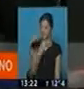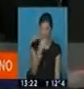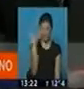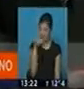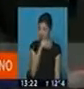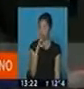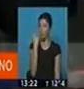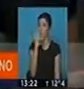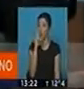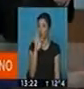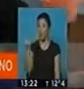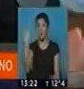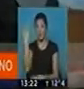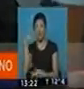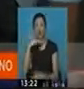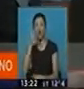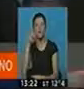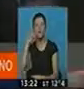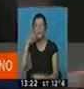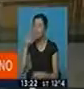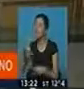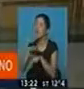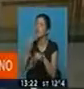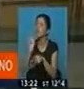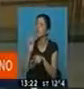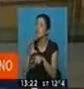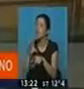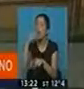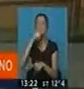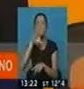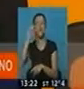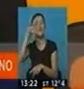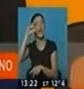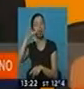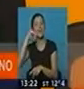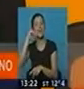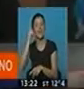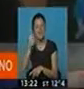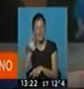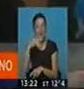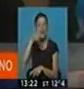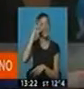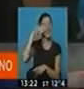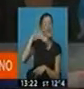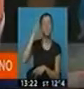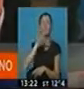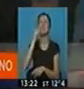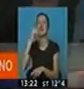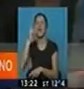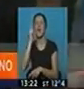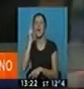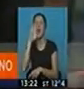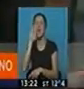el pueblo que mencionó Jorge, ¿cómo es el nombre del pueblo donde permanece? Moraleja de Matacabras. Bueno, retomando la idea del bipartidismo